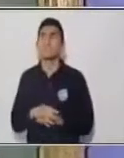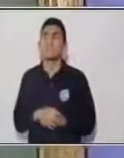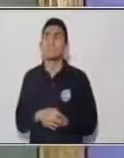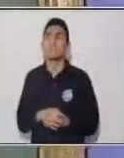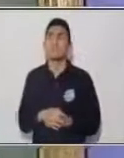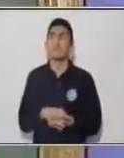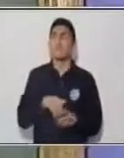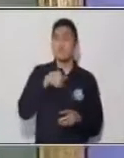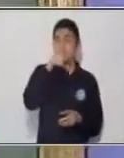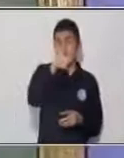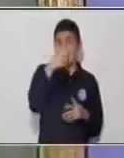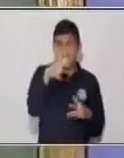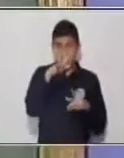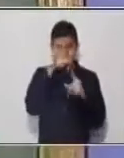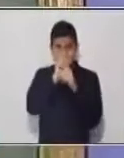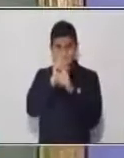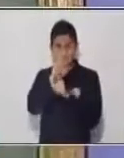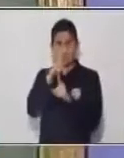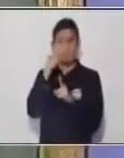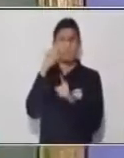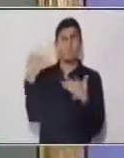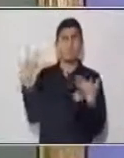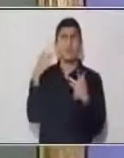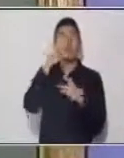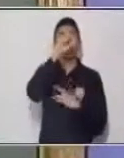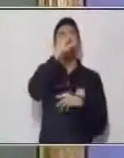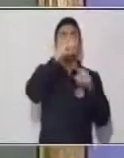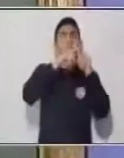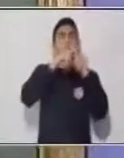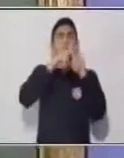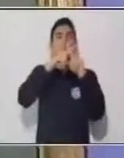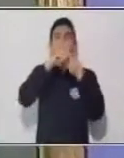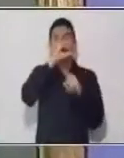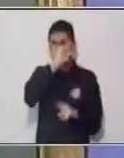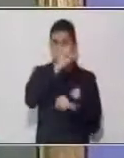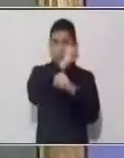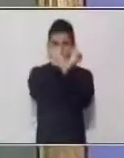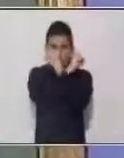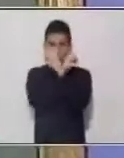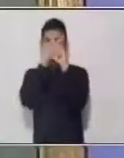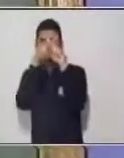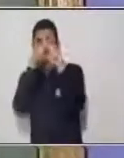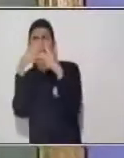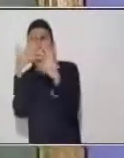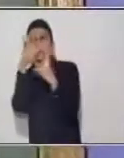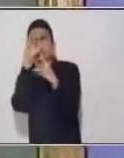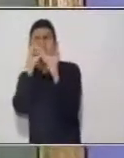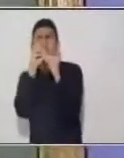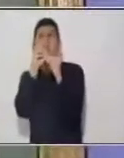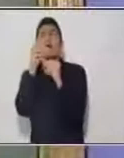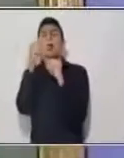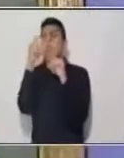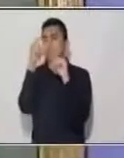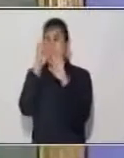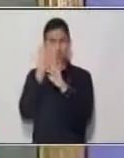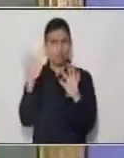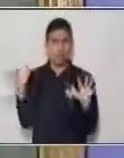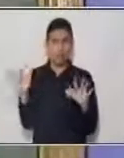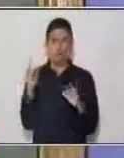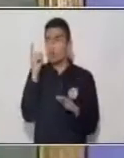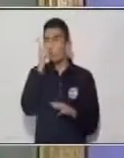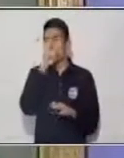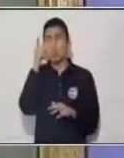Si te das cuenta, 0 por x nos queda 0 y nos queda solamente una constante.